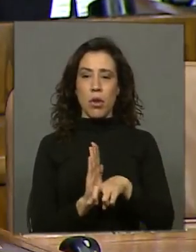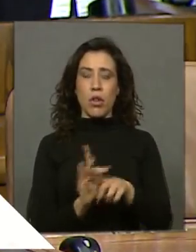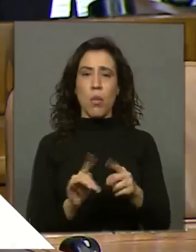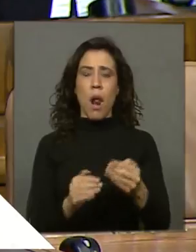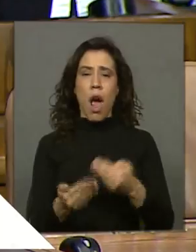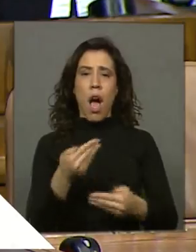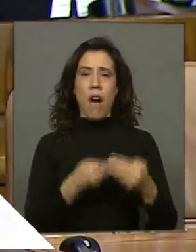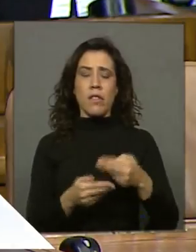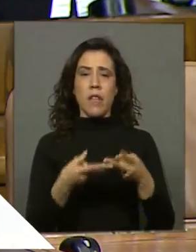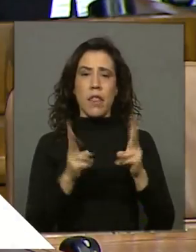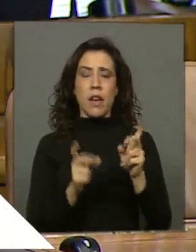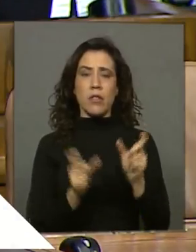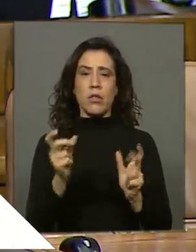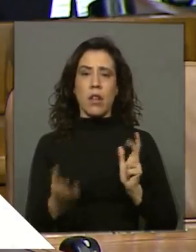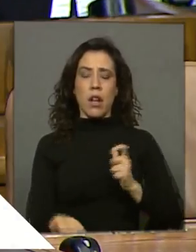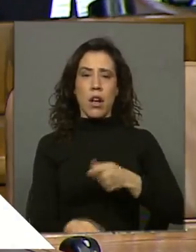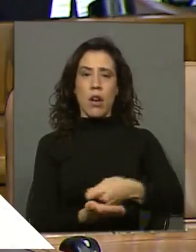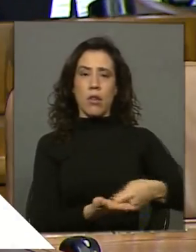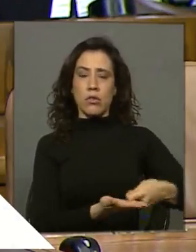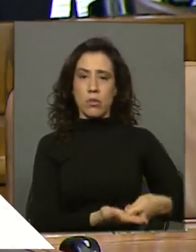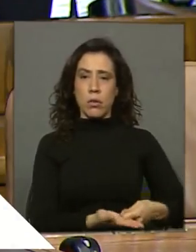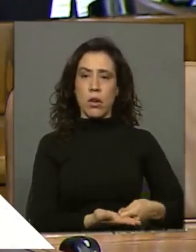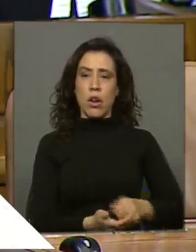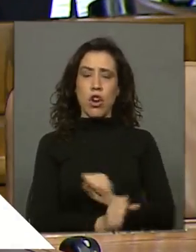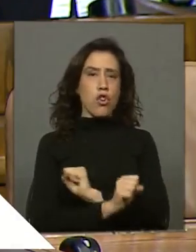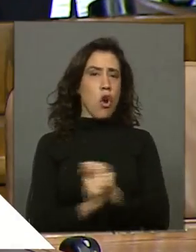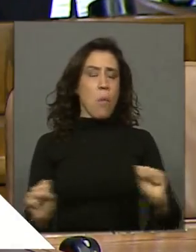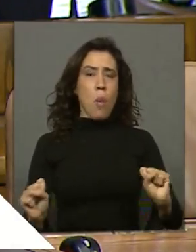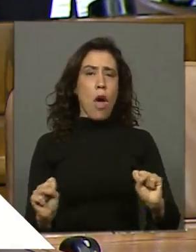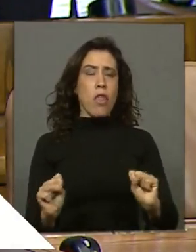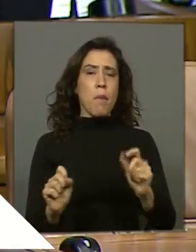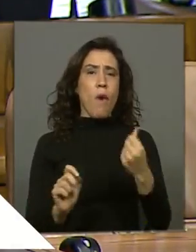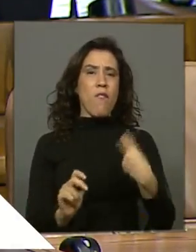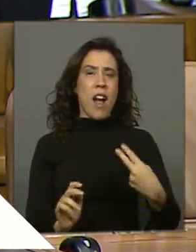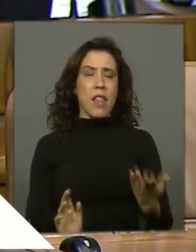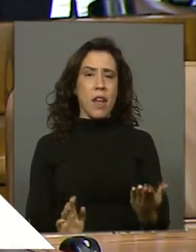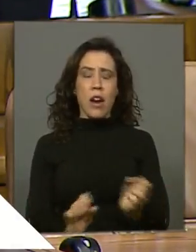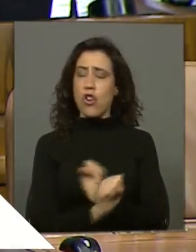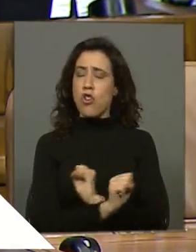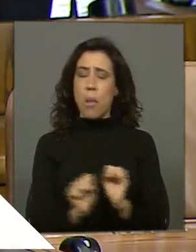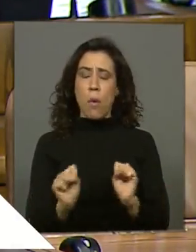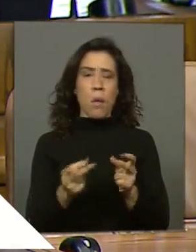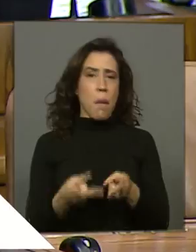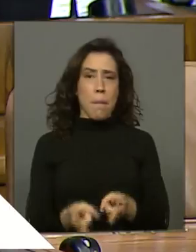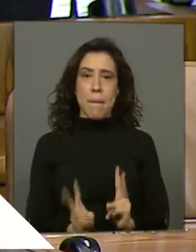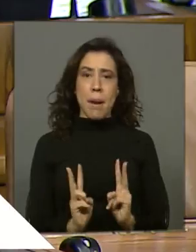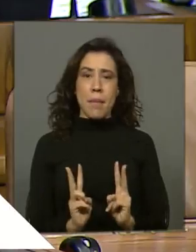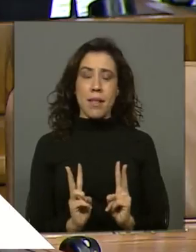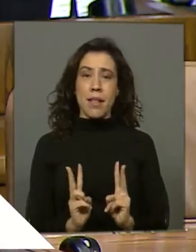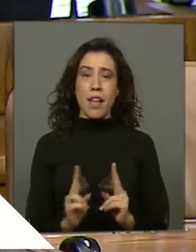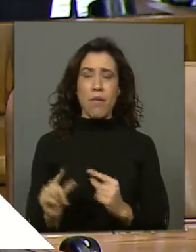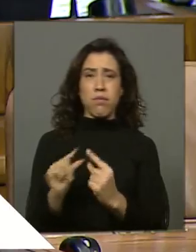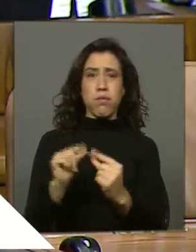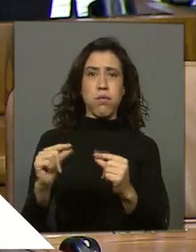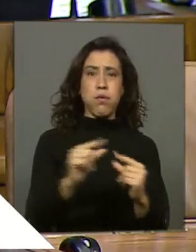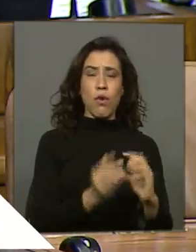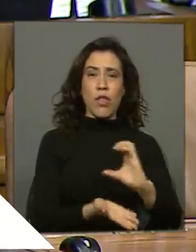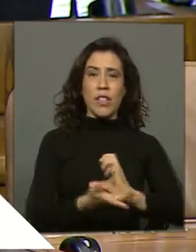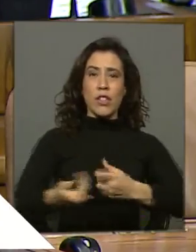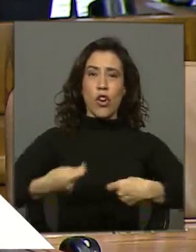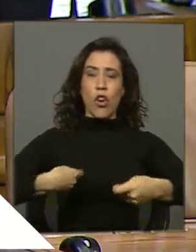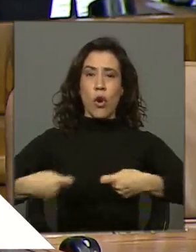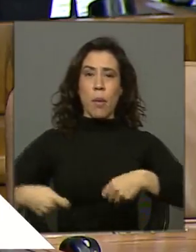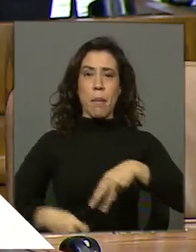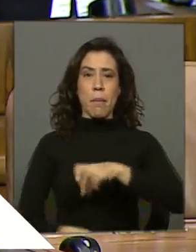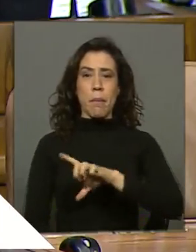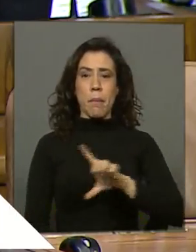retroceso de los derechos de los consumidores no lo podemos legitimar no podemos permitir de que el lobby de los centros comerciales y